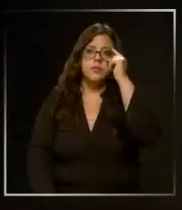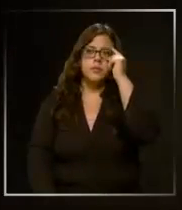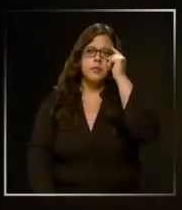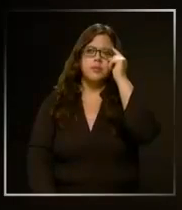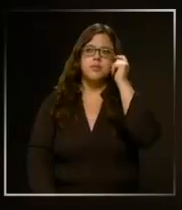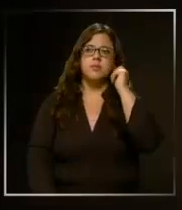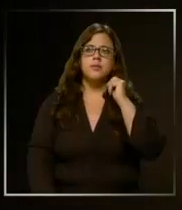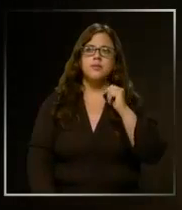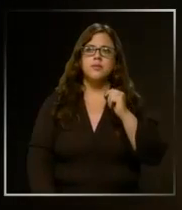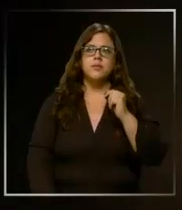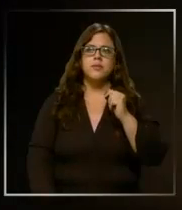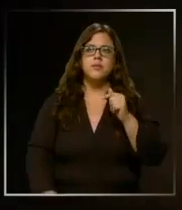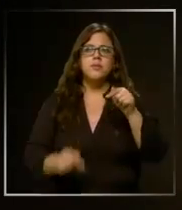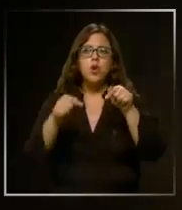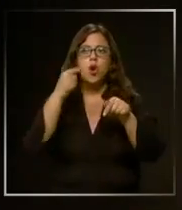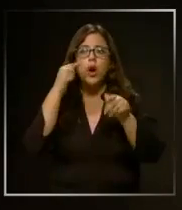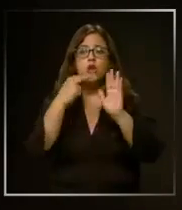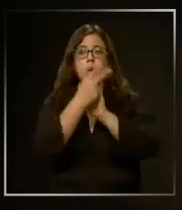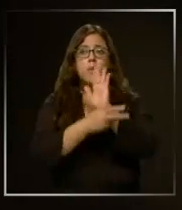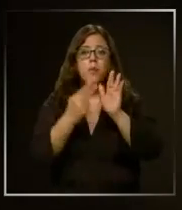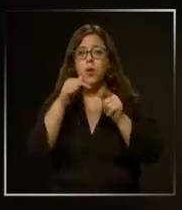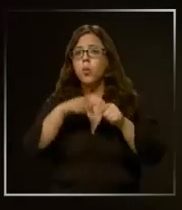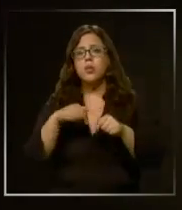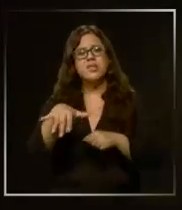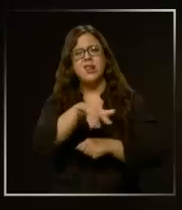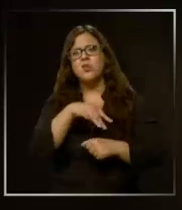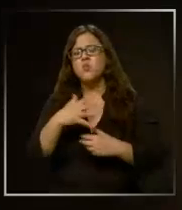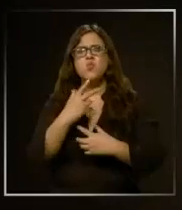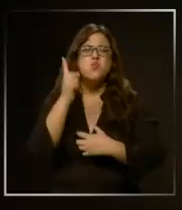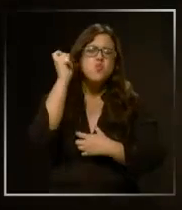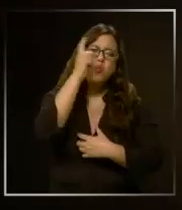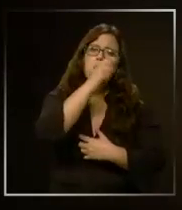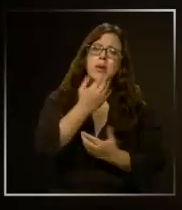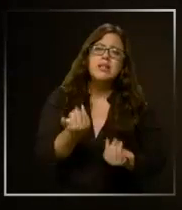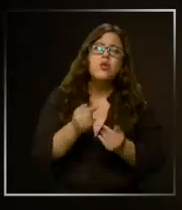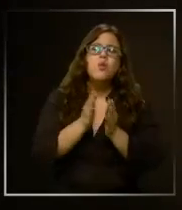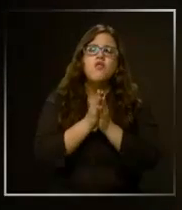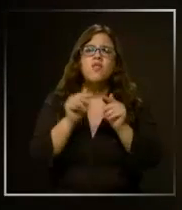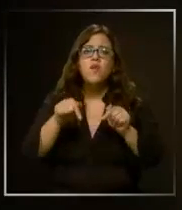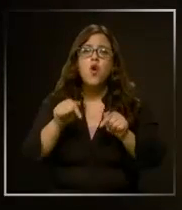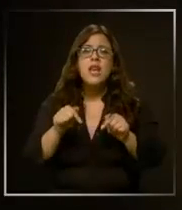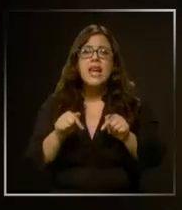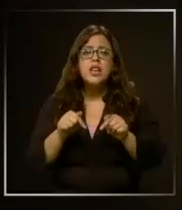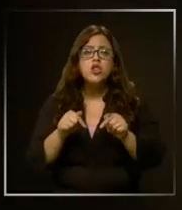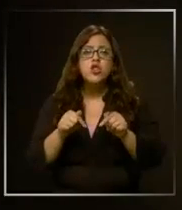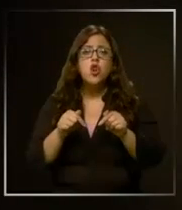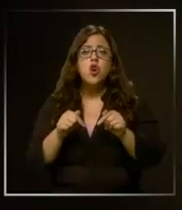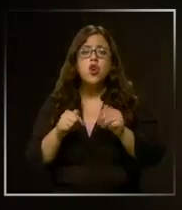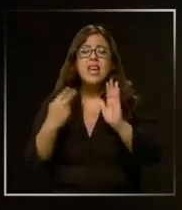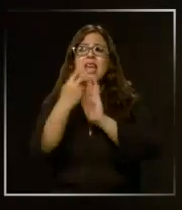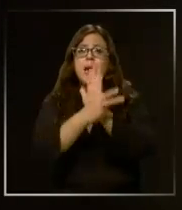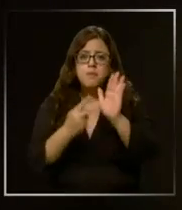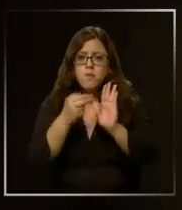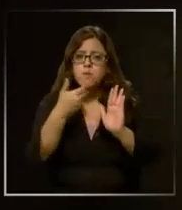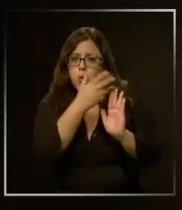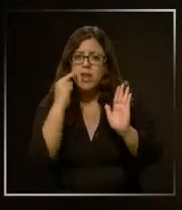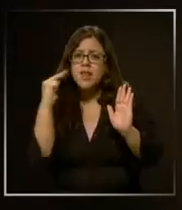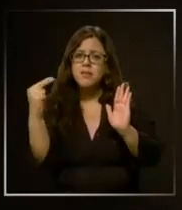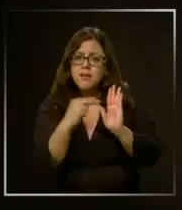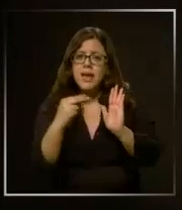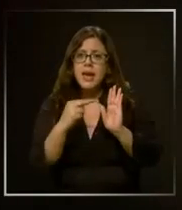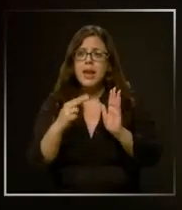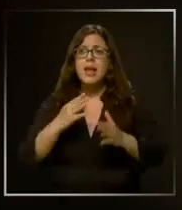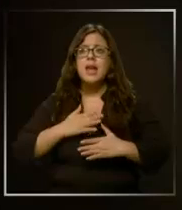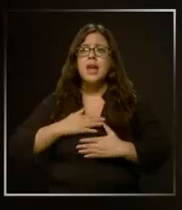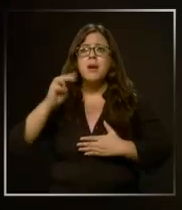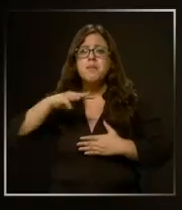Amor, esta haciendo este en vivo porque estoy viviendo un momento muy complicado y necesito que esto quede en registro de ustedes, por favor. Mi